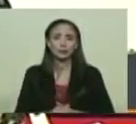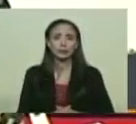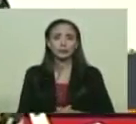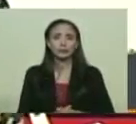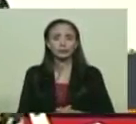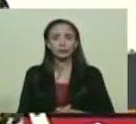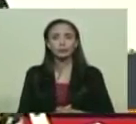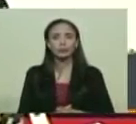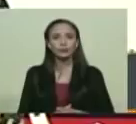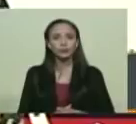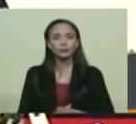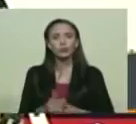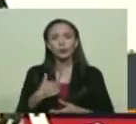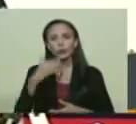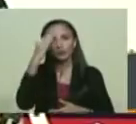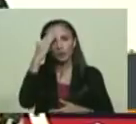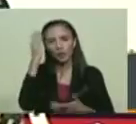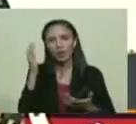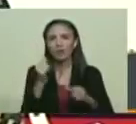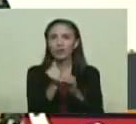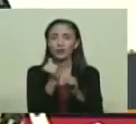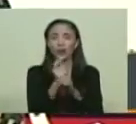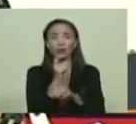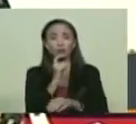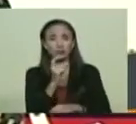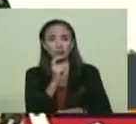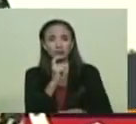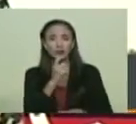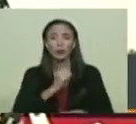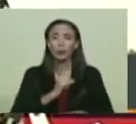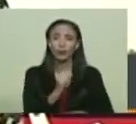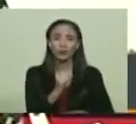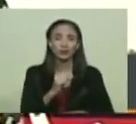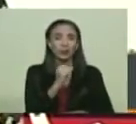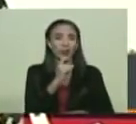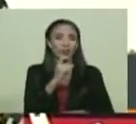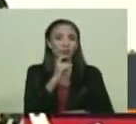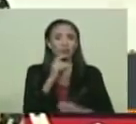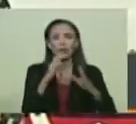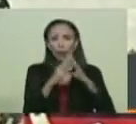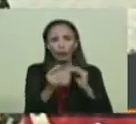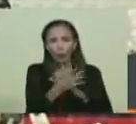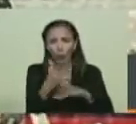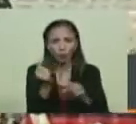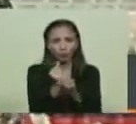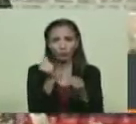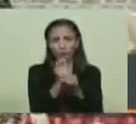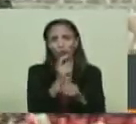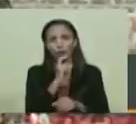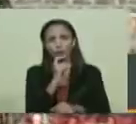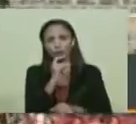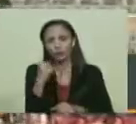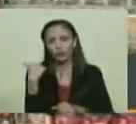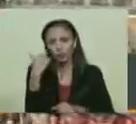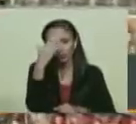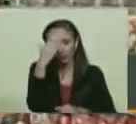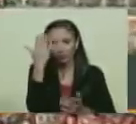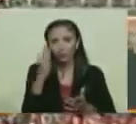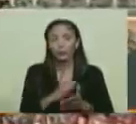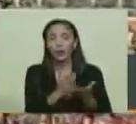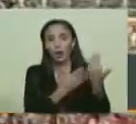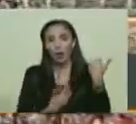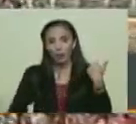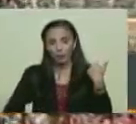Yo sé que el trabajo de policía es difícil. Todos los trabajos son difíciles. El trabajo de